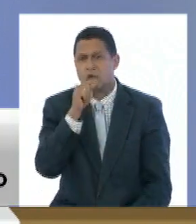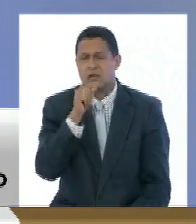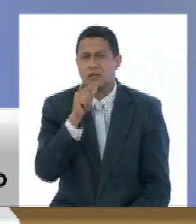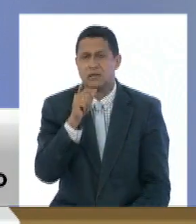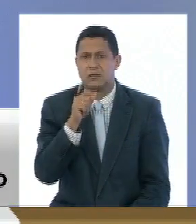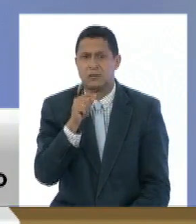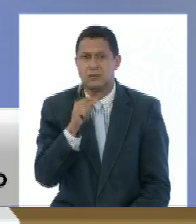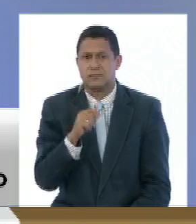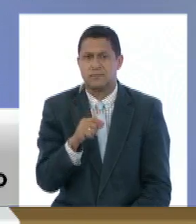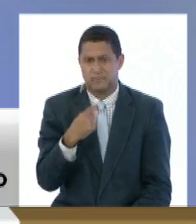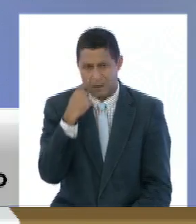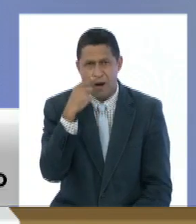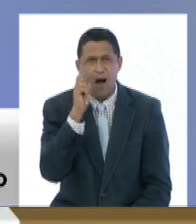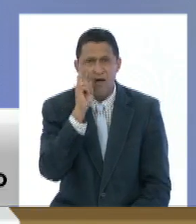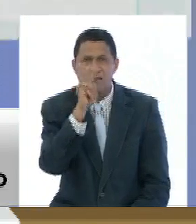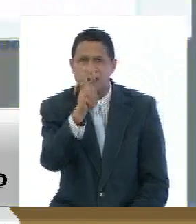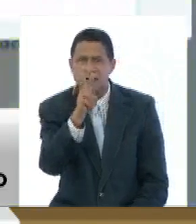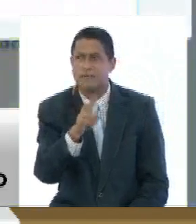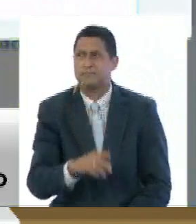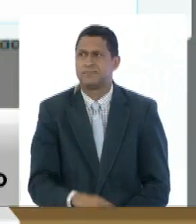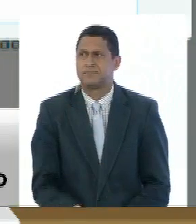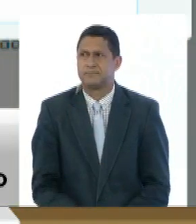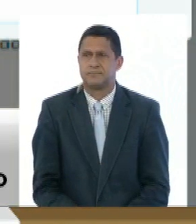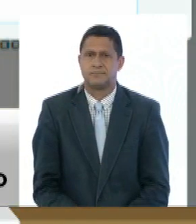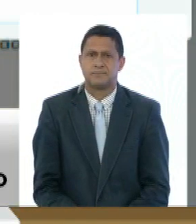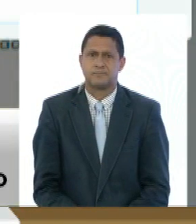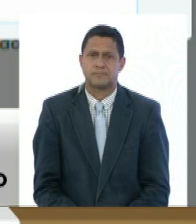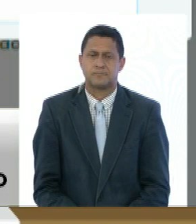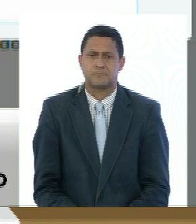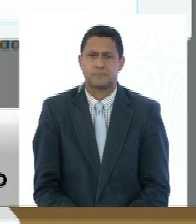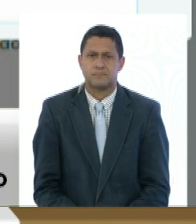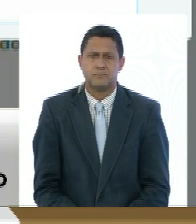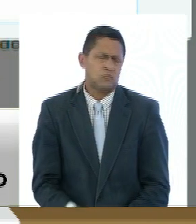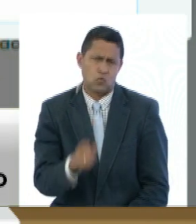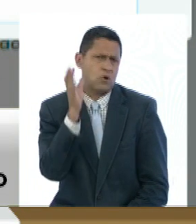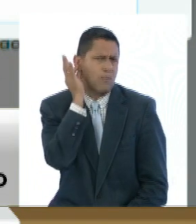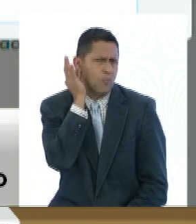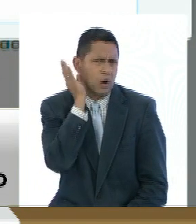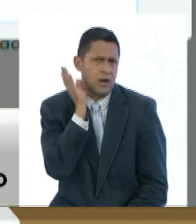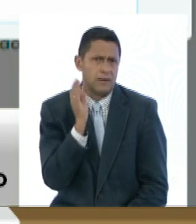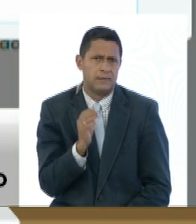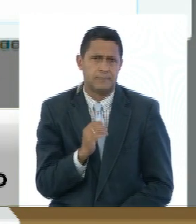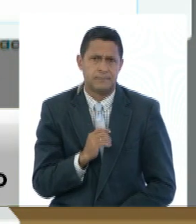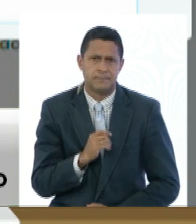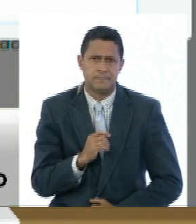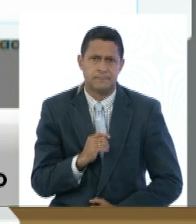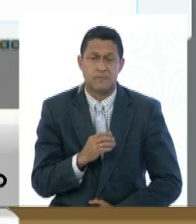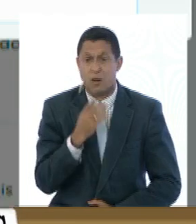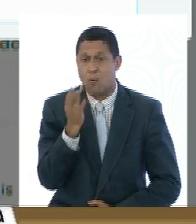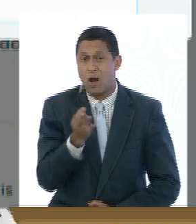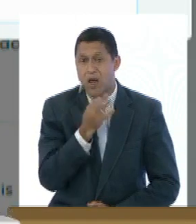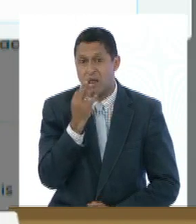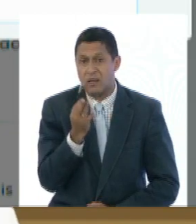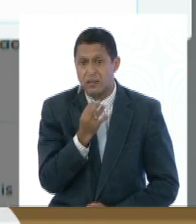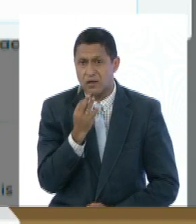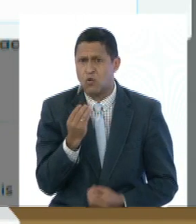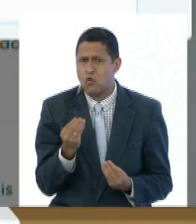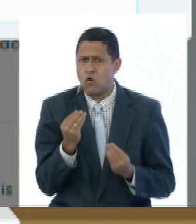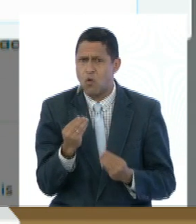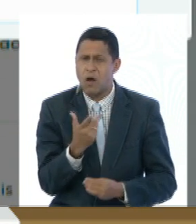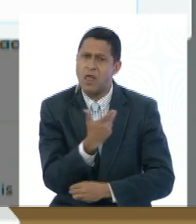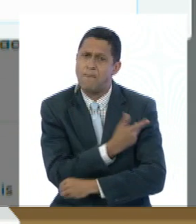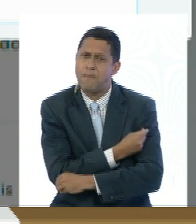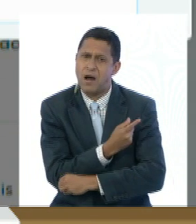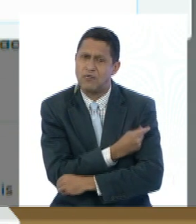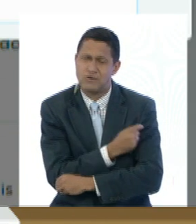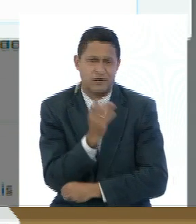Twitter. Ya la van a tener allí en sus pantallas, la hace preciosa, @fmarie_are. Dice: buenas tardes, ¿cómo se hace con las